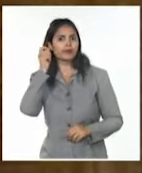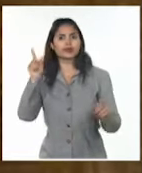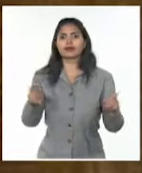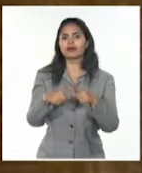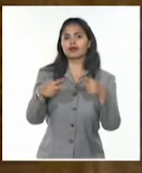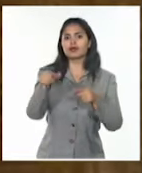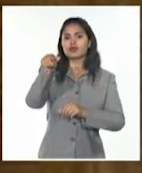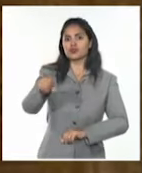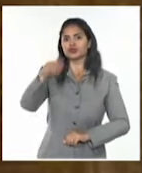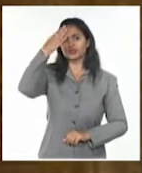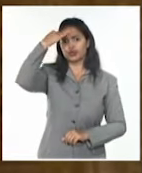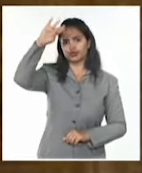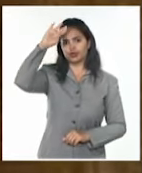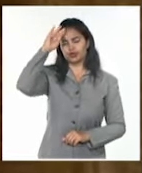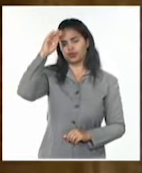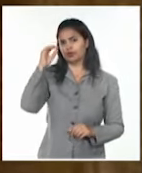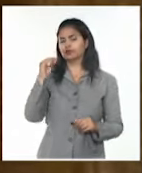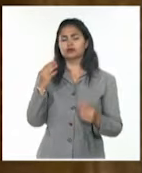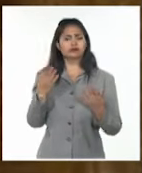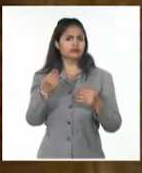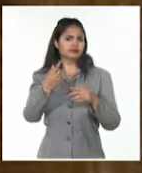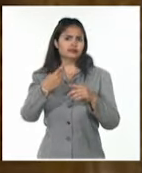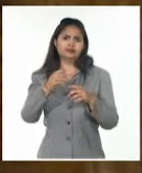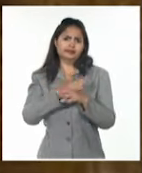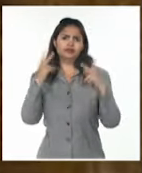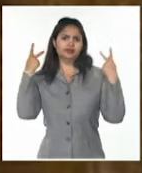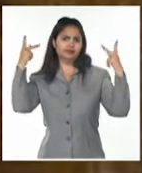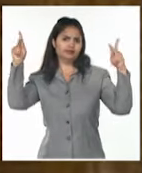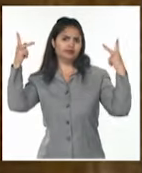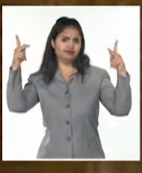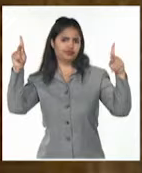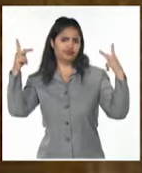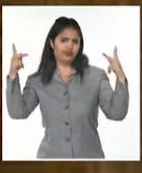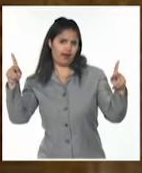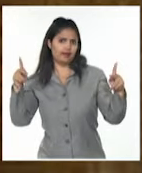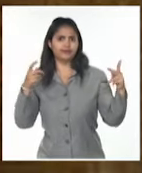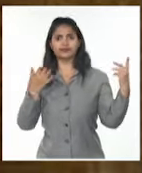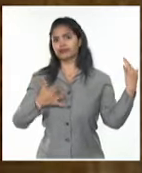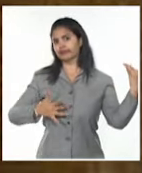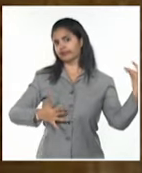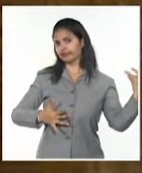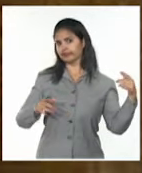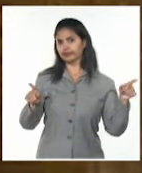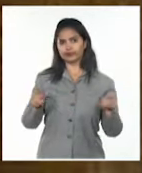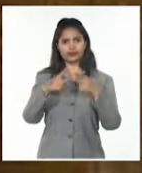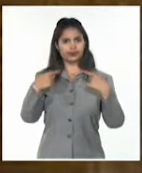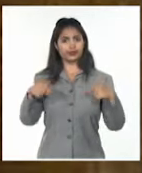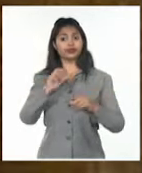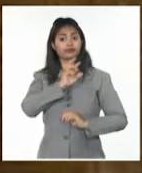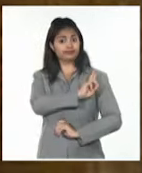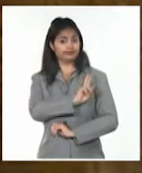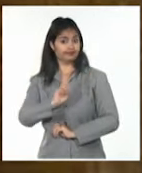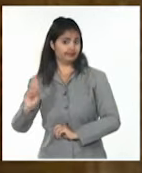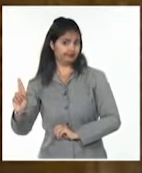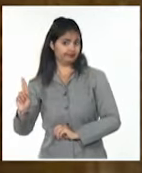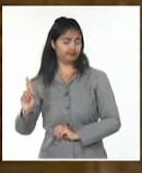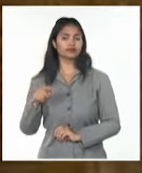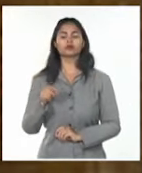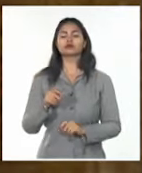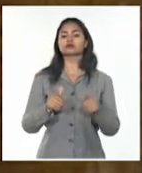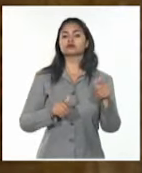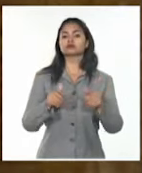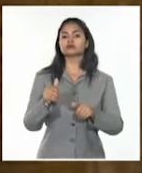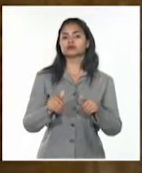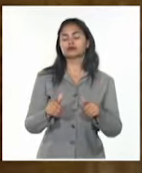la la música La compusieron Los Hermanos vitier eh ahí tuvo participación